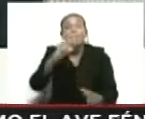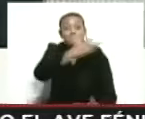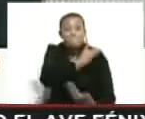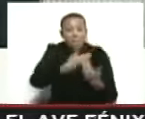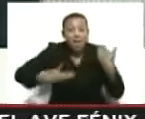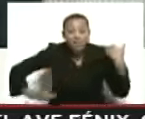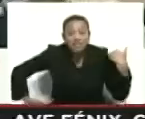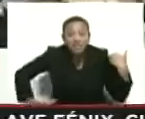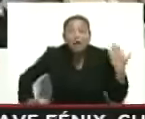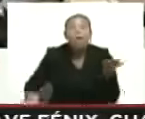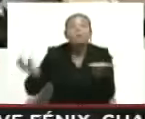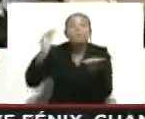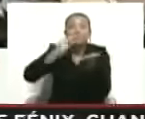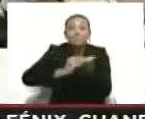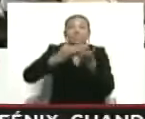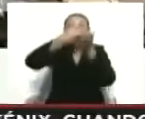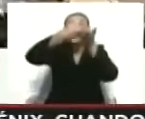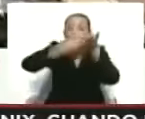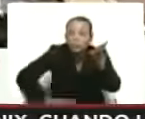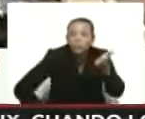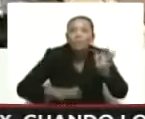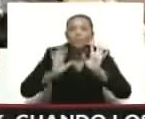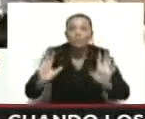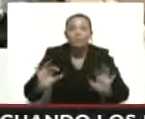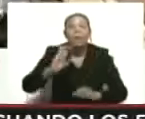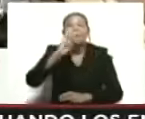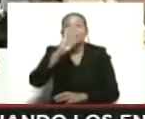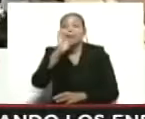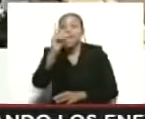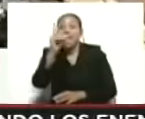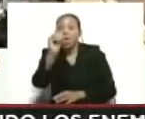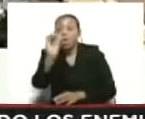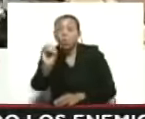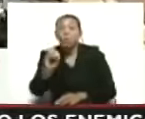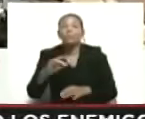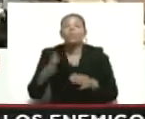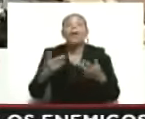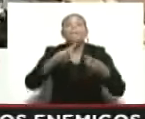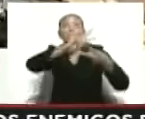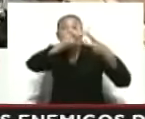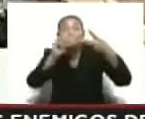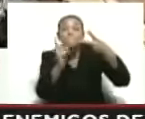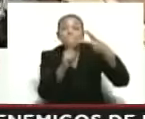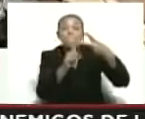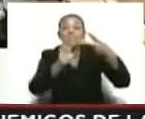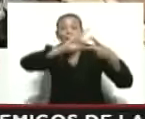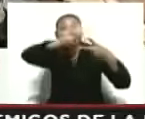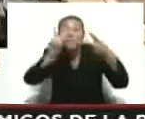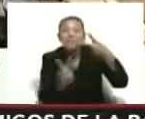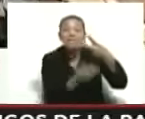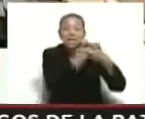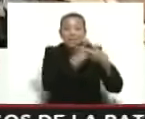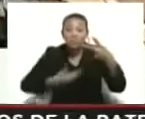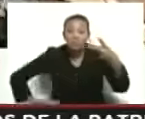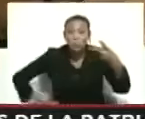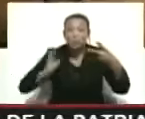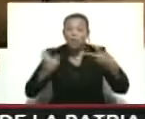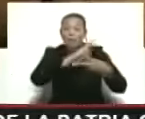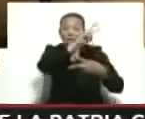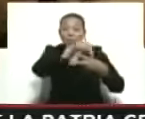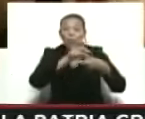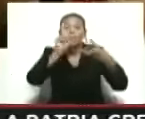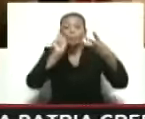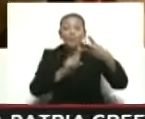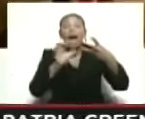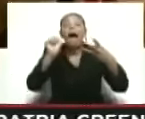de la Asamblea Nacional. Pedro Infante, para primer vicepresidente de la Asamblea Nacional.